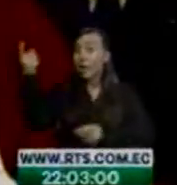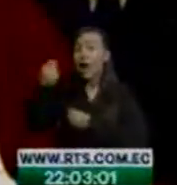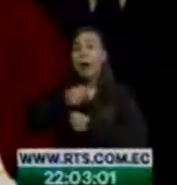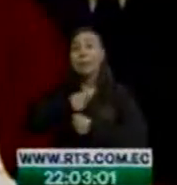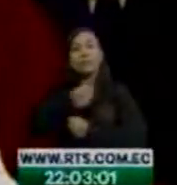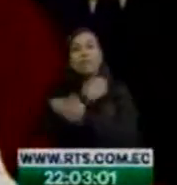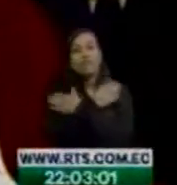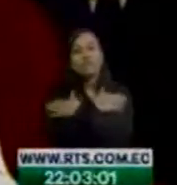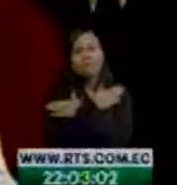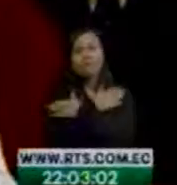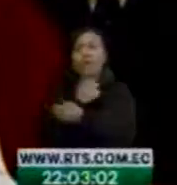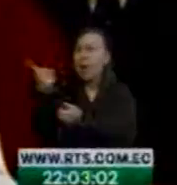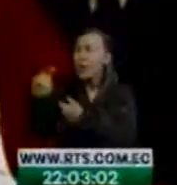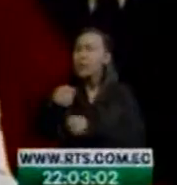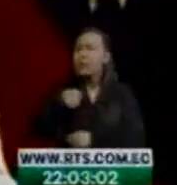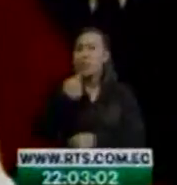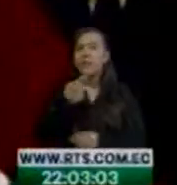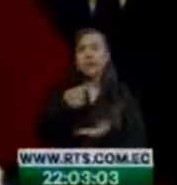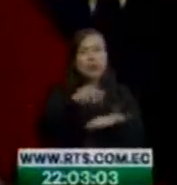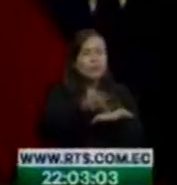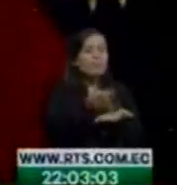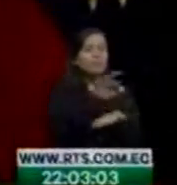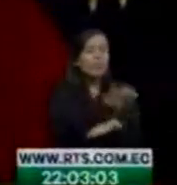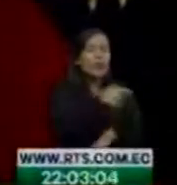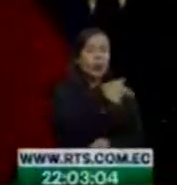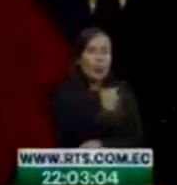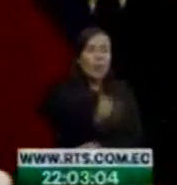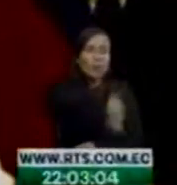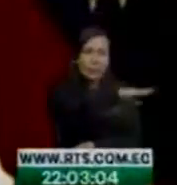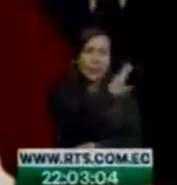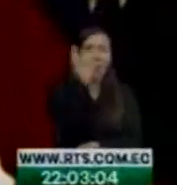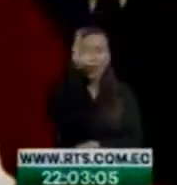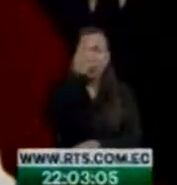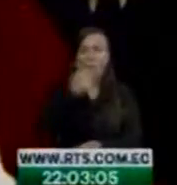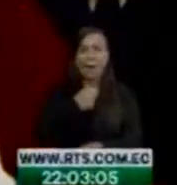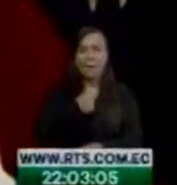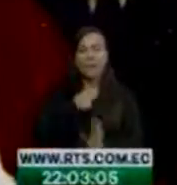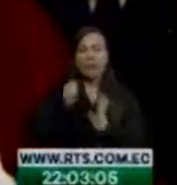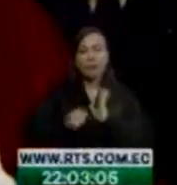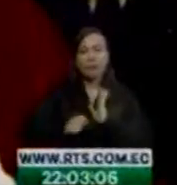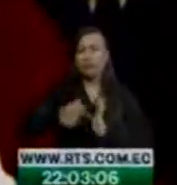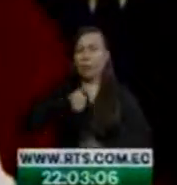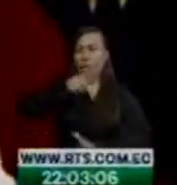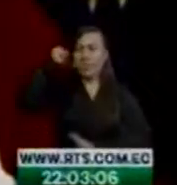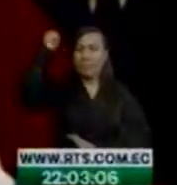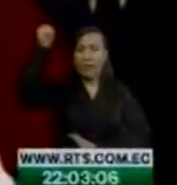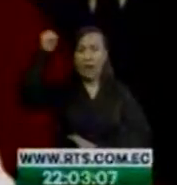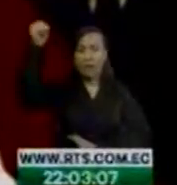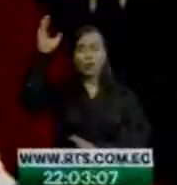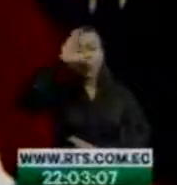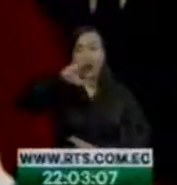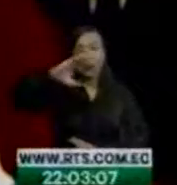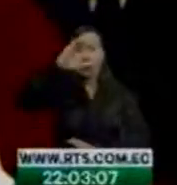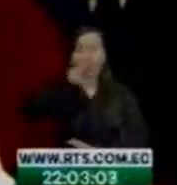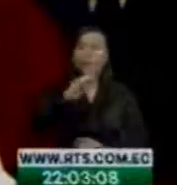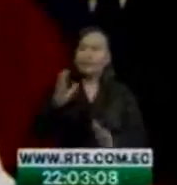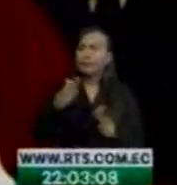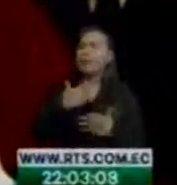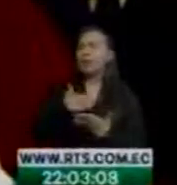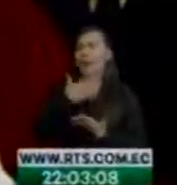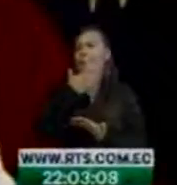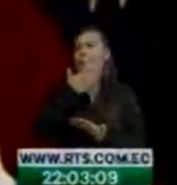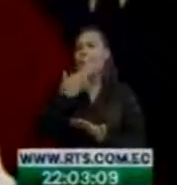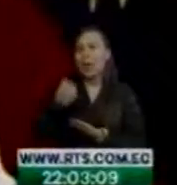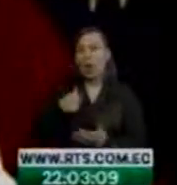entiendo que liberarme de las funciones busca garantizar mi legítimo derecho a la defensa, presentaré la